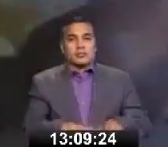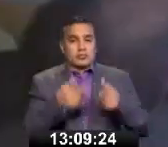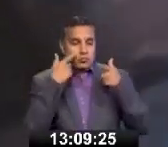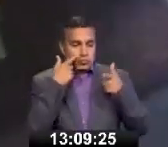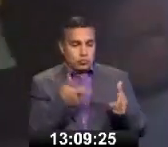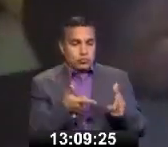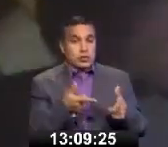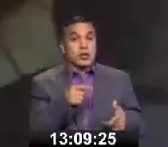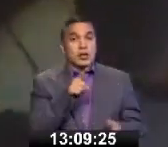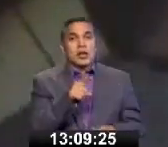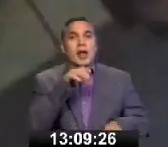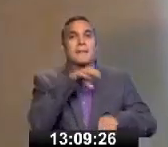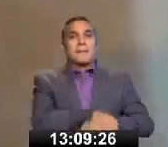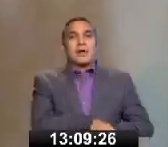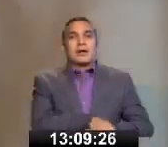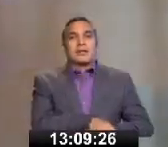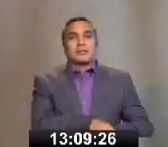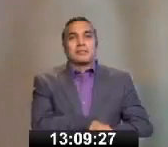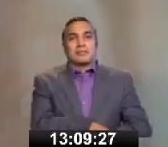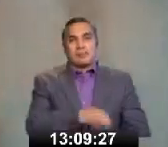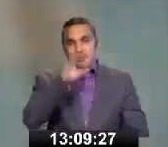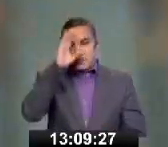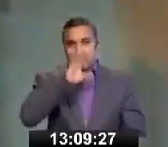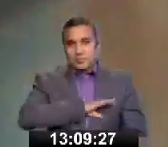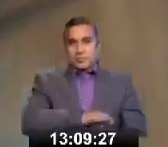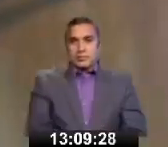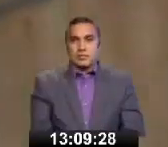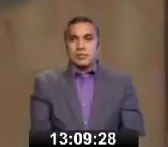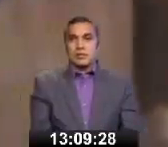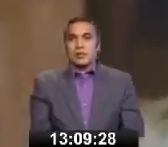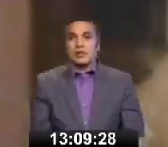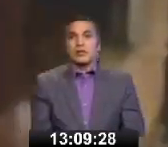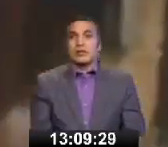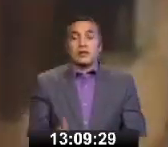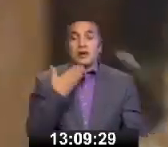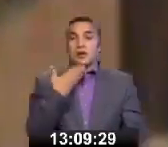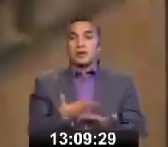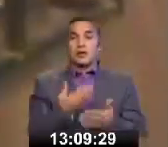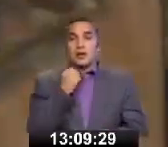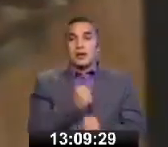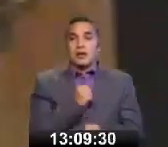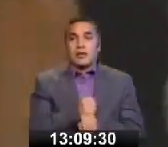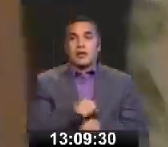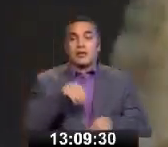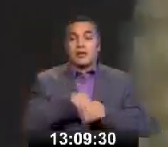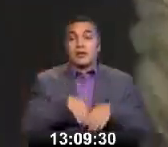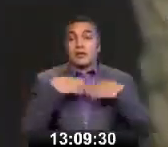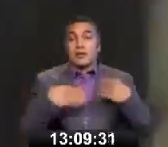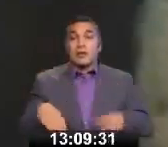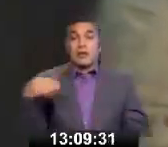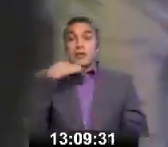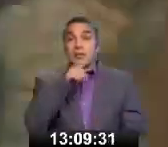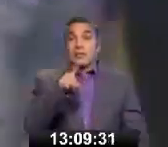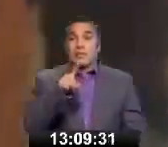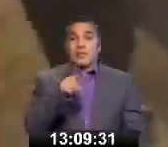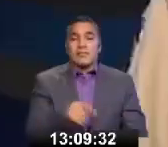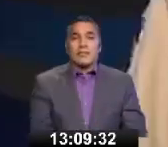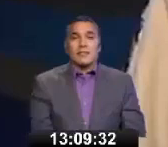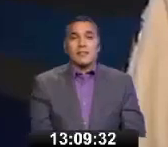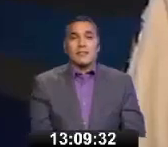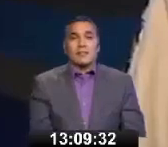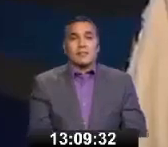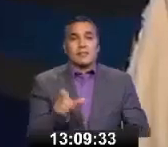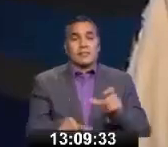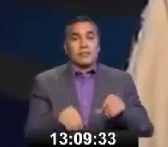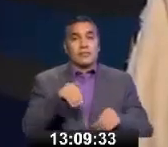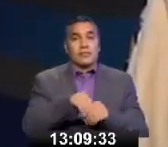víctima, quien fue capturado por los uniformados. Gracias a la actuación, en este caso inmediata, por parte de quienes hacemos la Policía Nacional